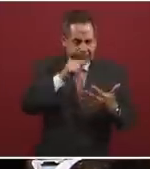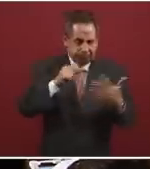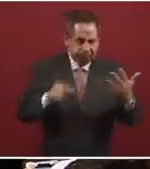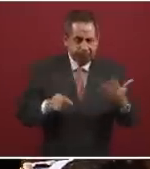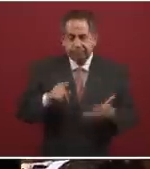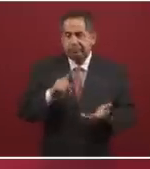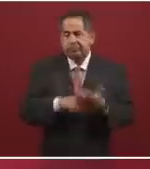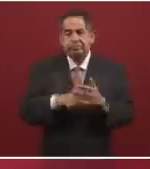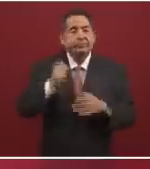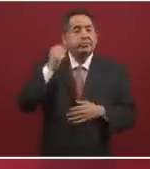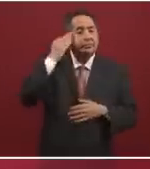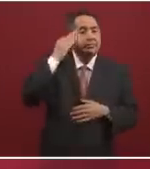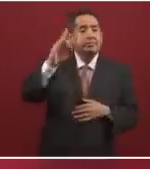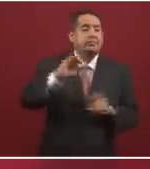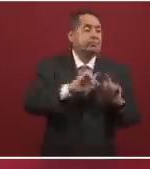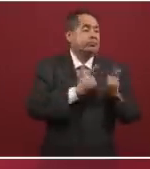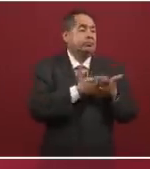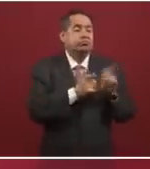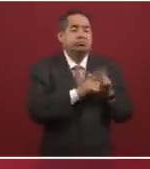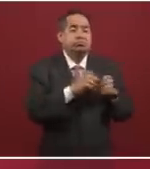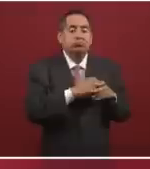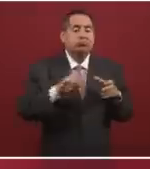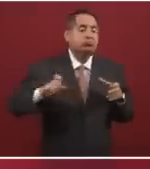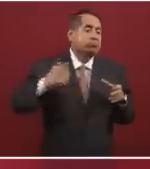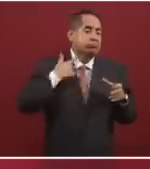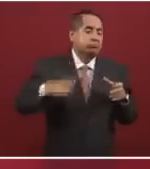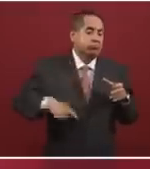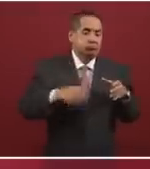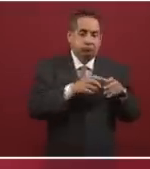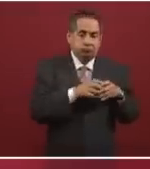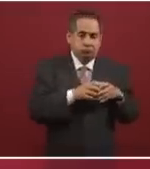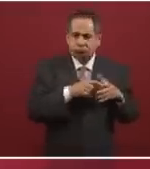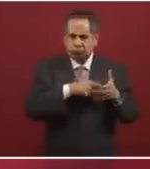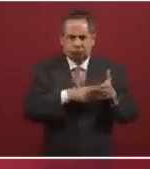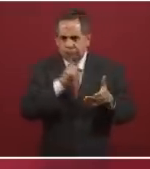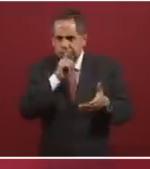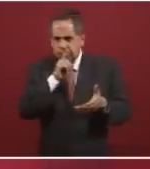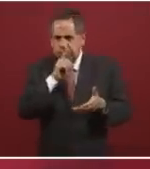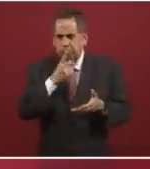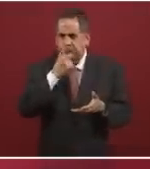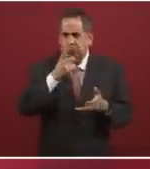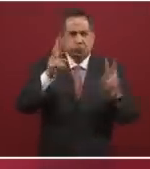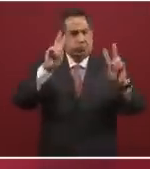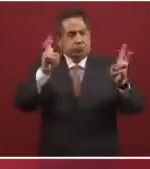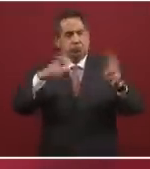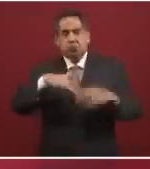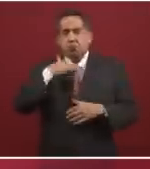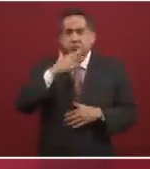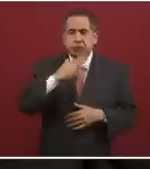del periodo neoliberal. No aparecía el tema de la corrupción,